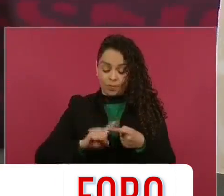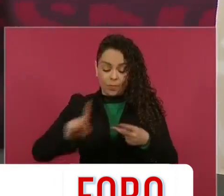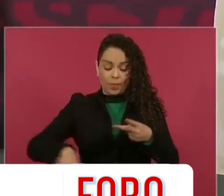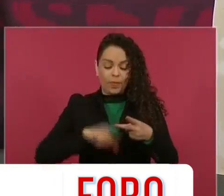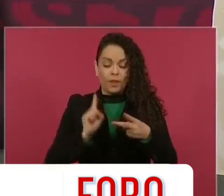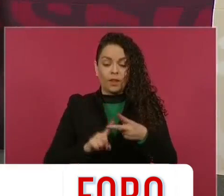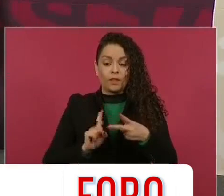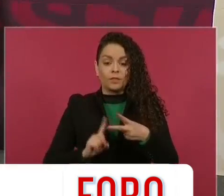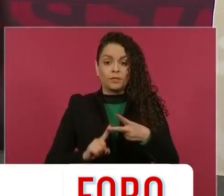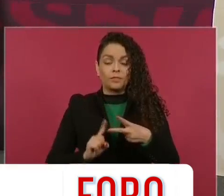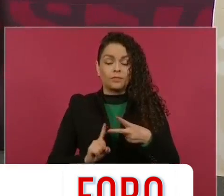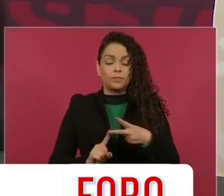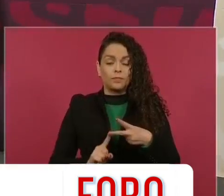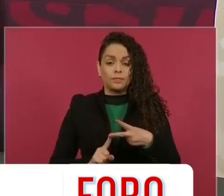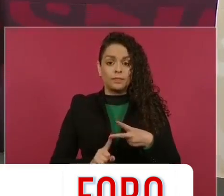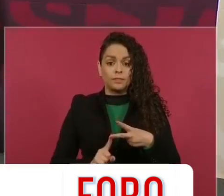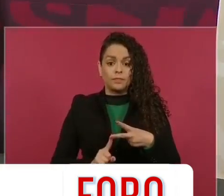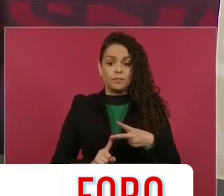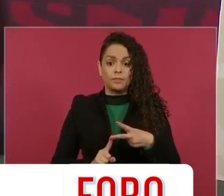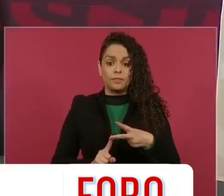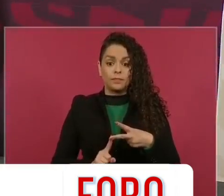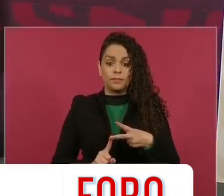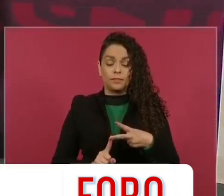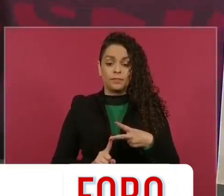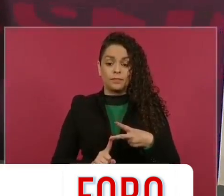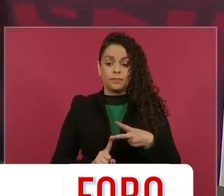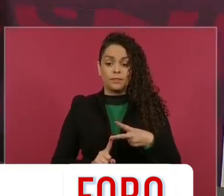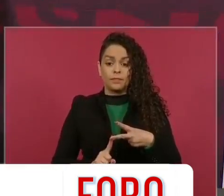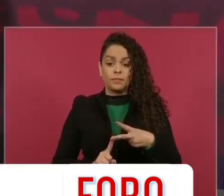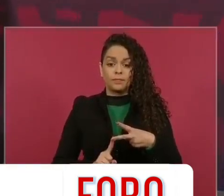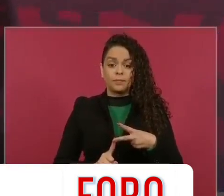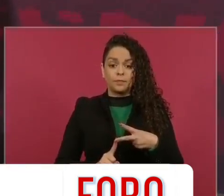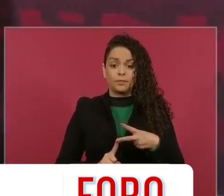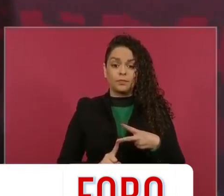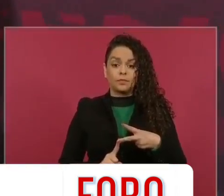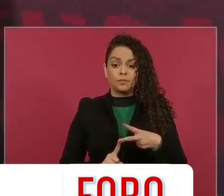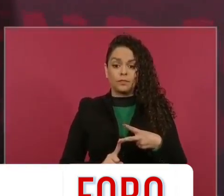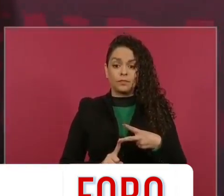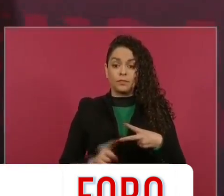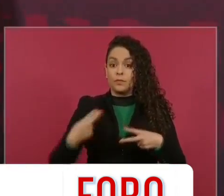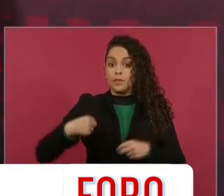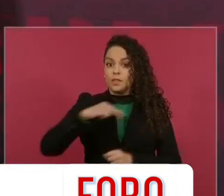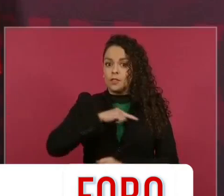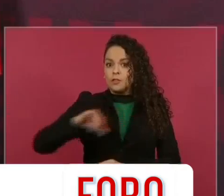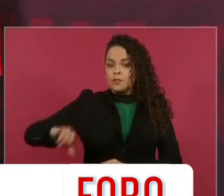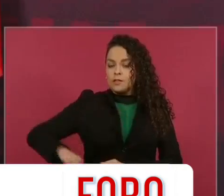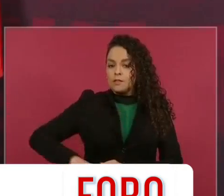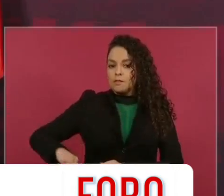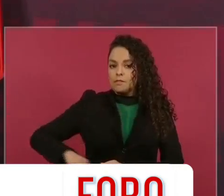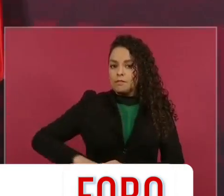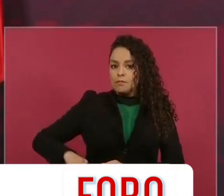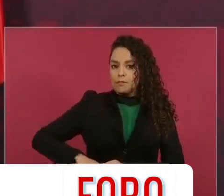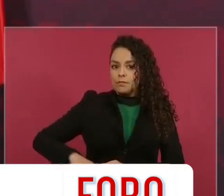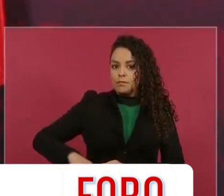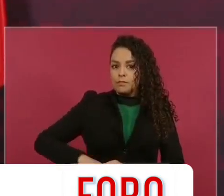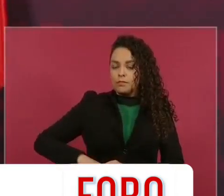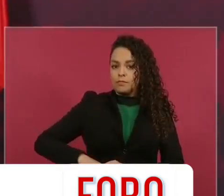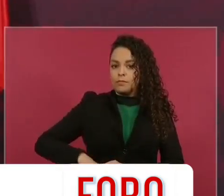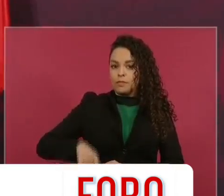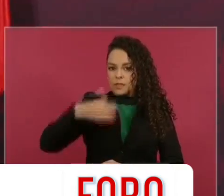por convicción la voluntad de esclarecer todo, de no ocultar absolutamente nada.